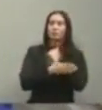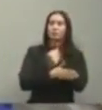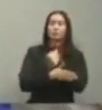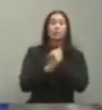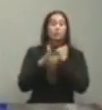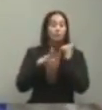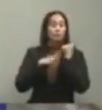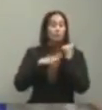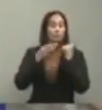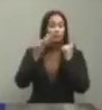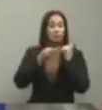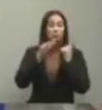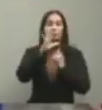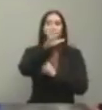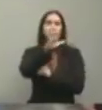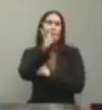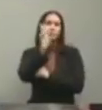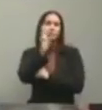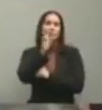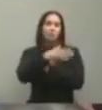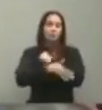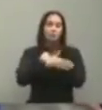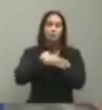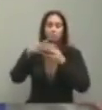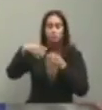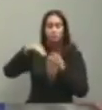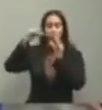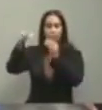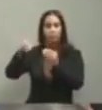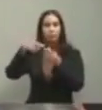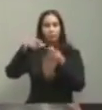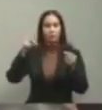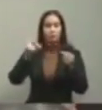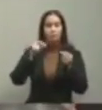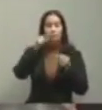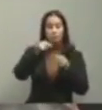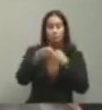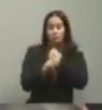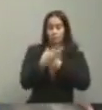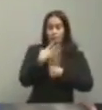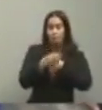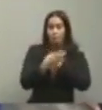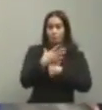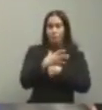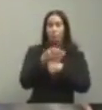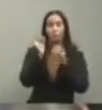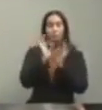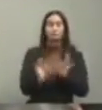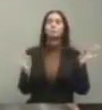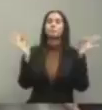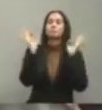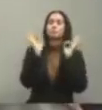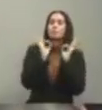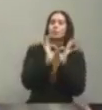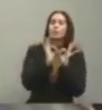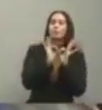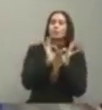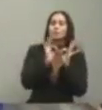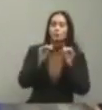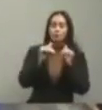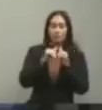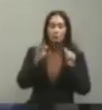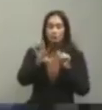es cierto tenemos estos 57 países fuera de china donde ya hay casos de coronavirus es importante hacer la distinción